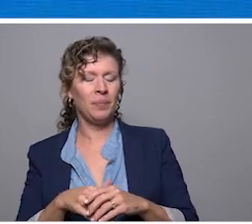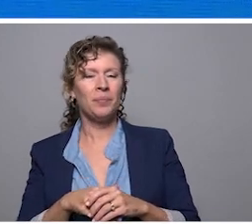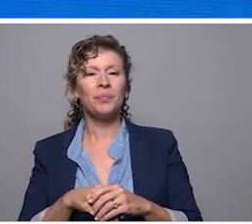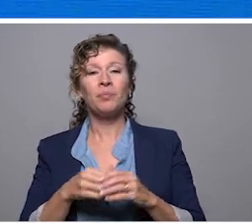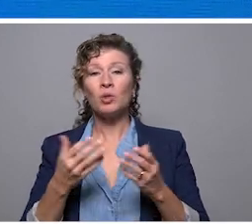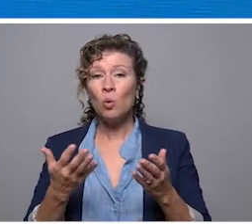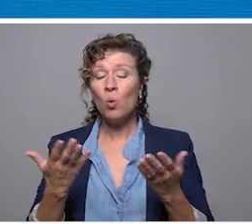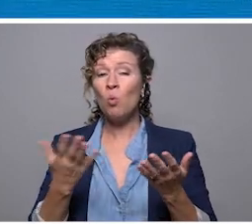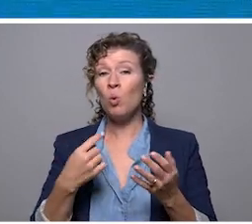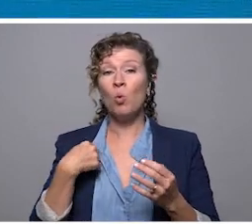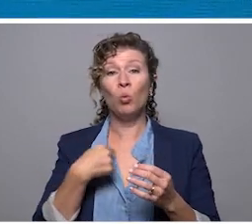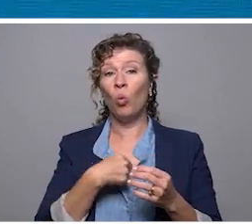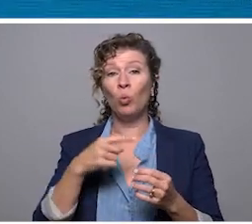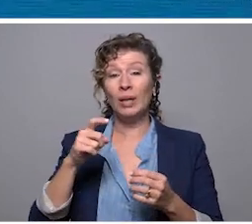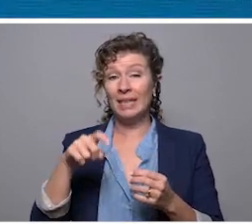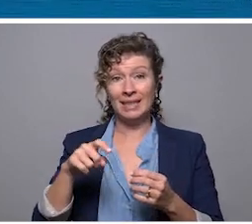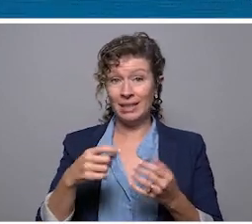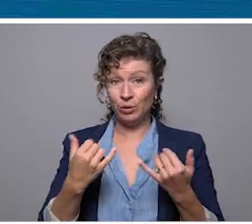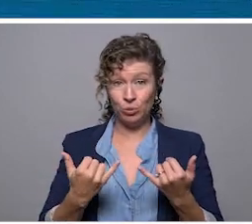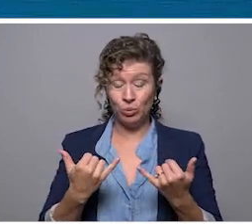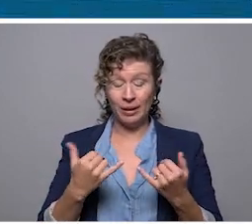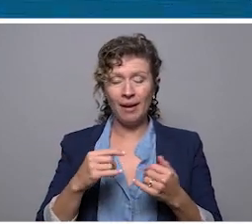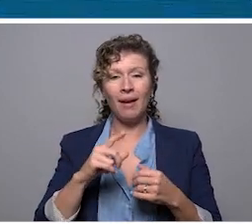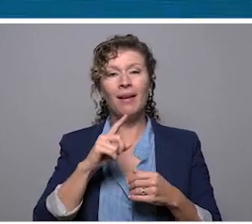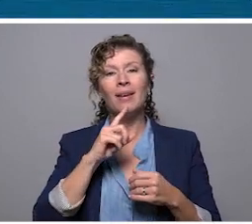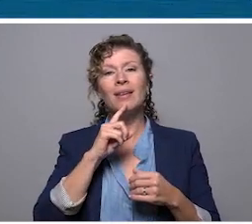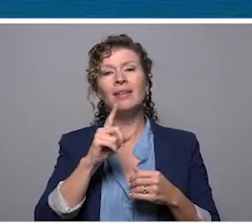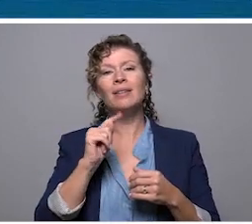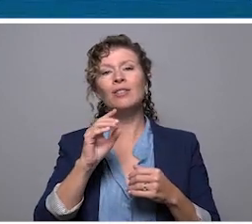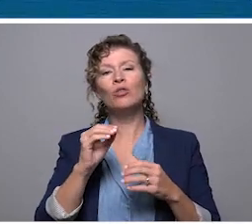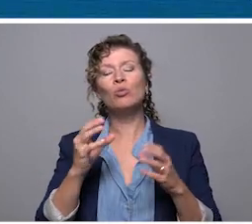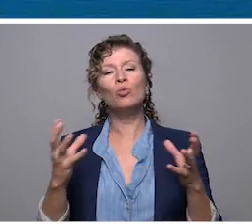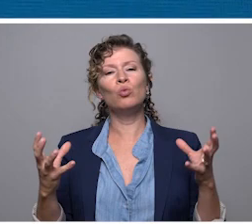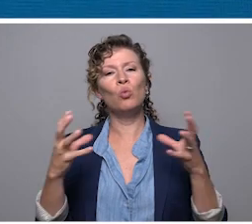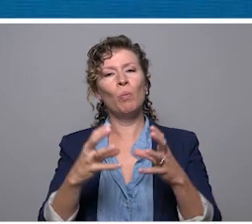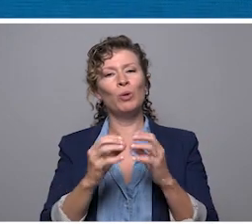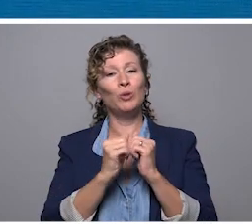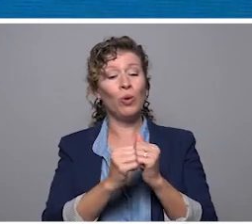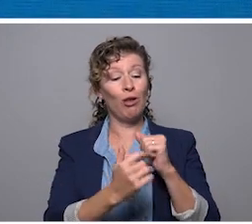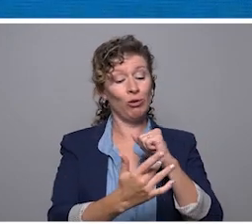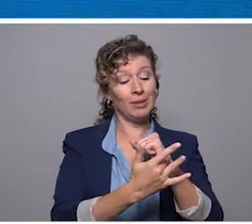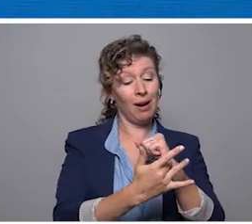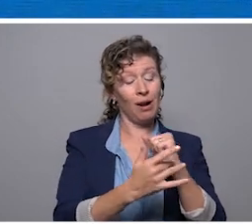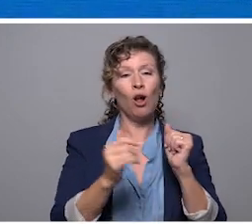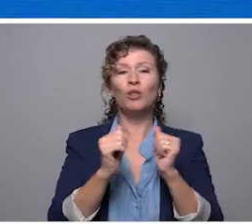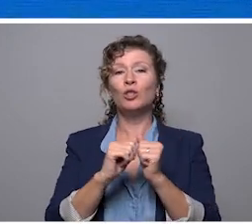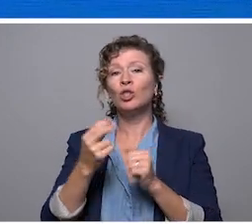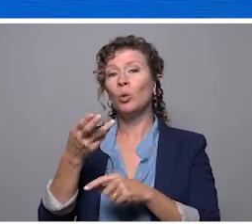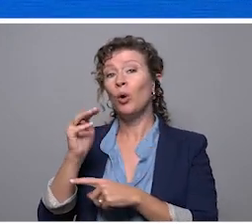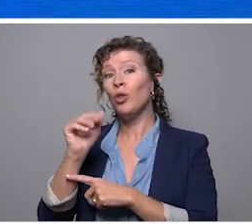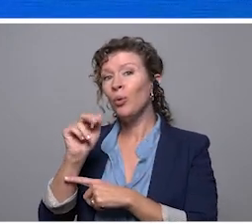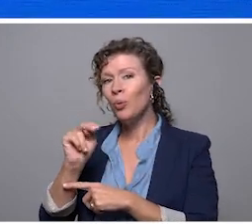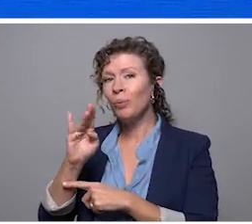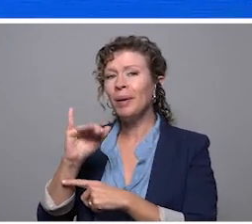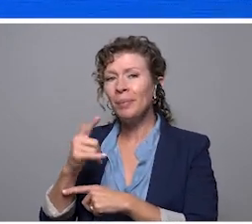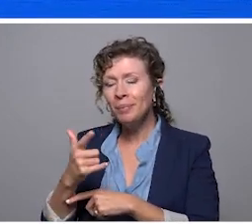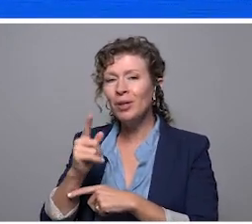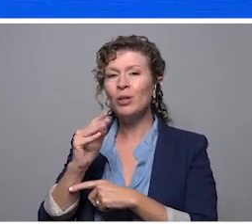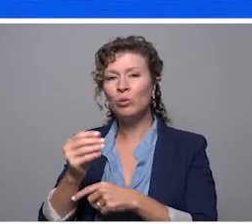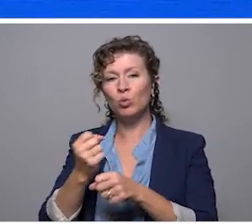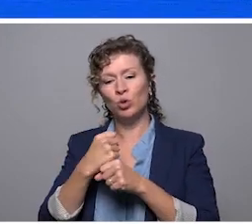necesita es juntar la tecnología con el ser humano para poder generar Innovación En